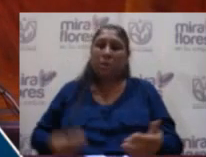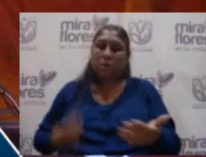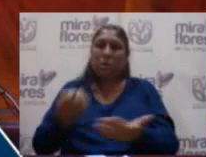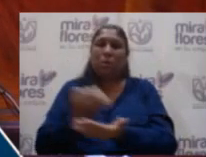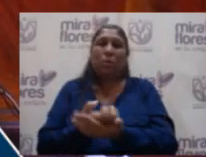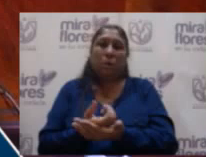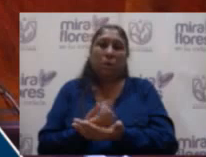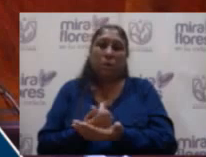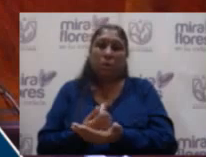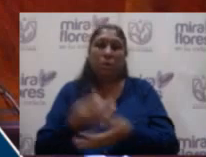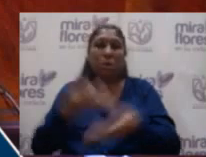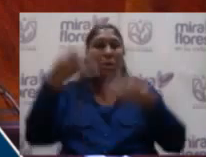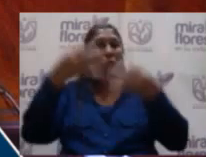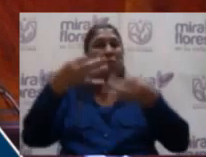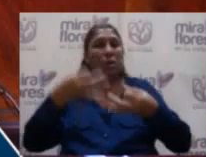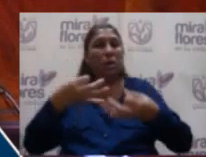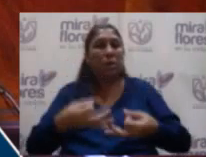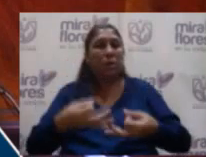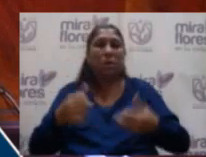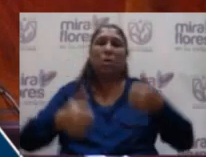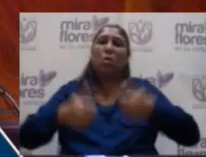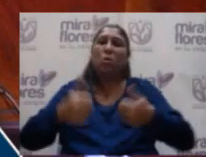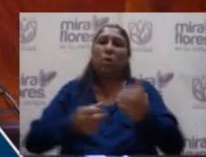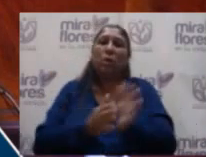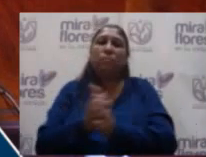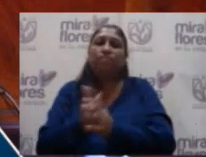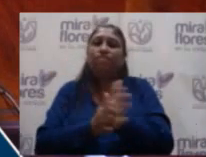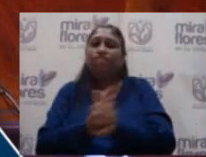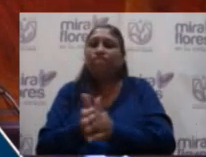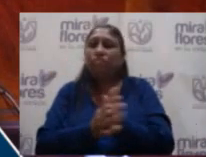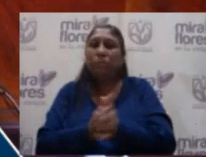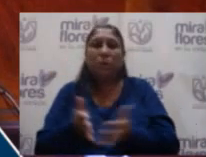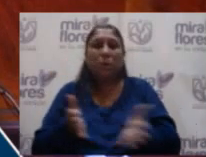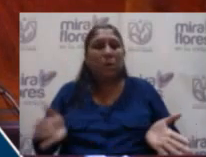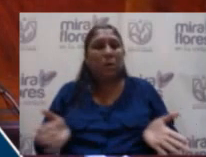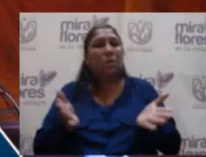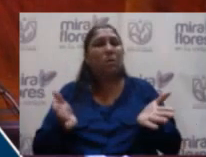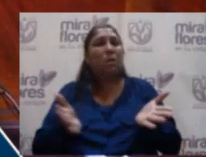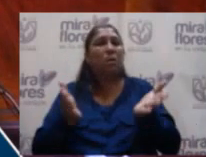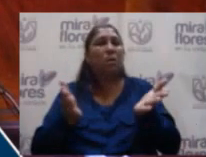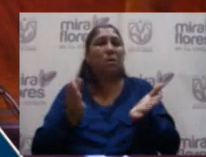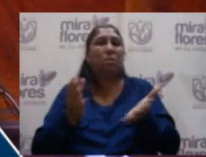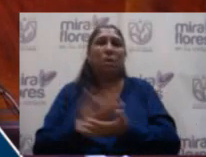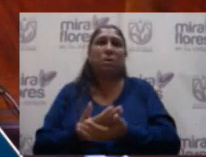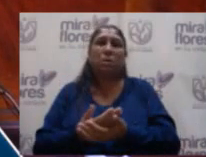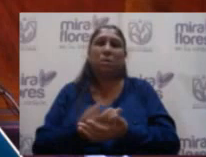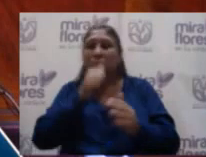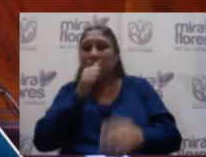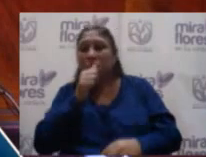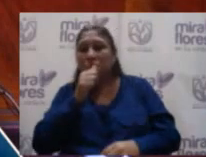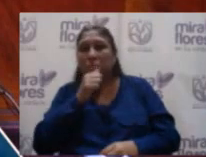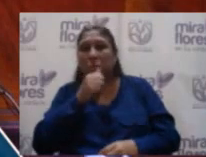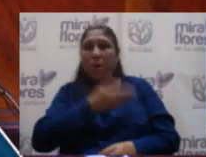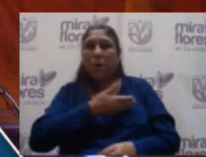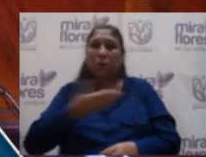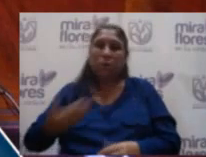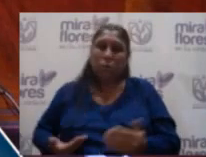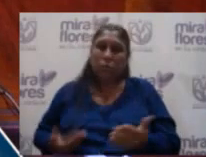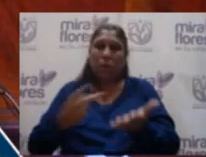son las iniciativas, cuáles son las actividades público-privadas que se han